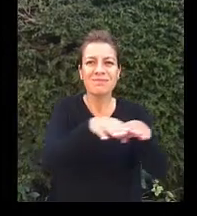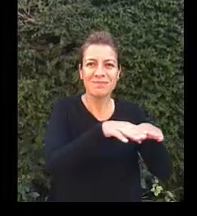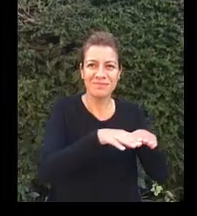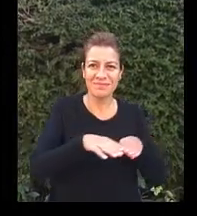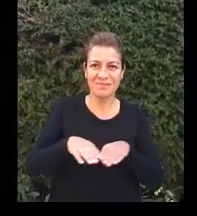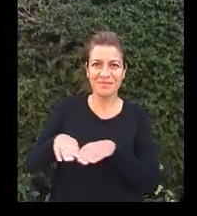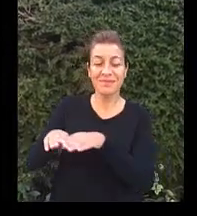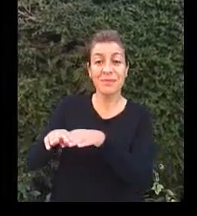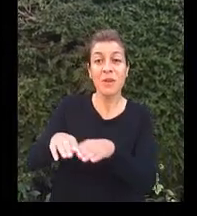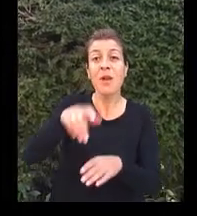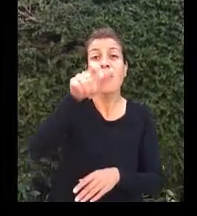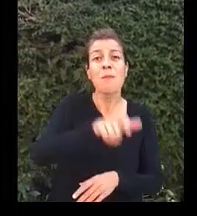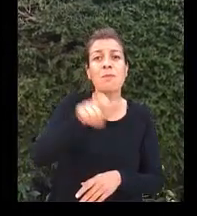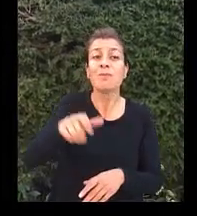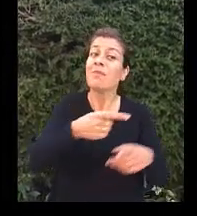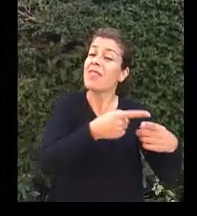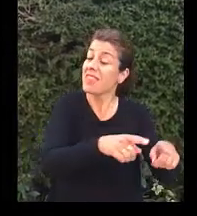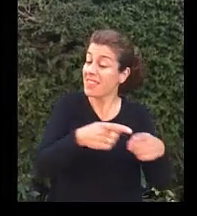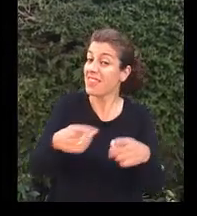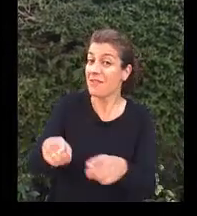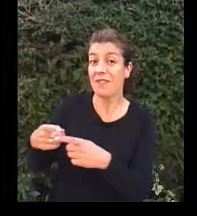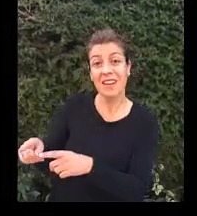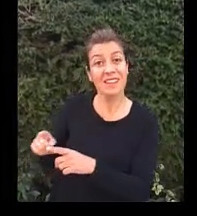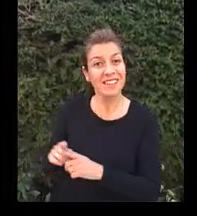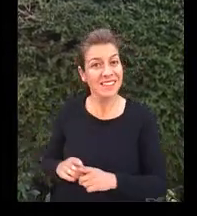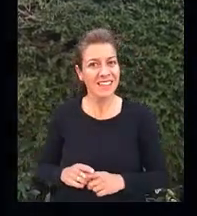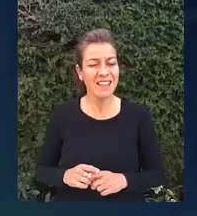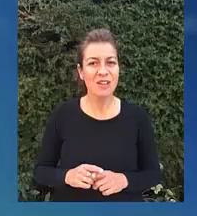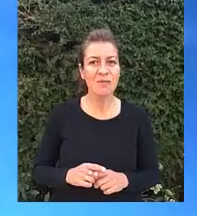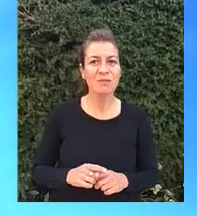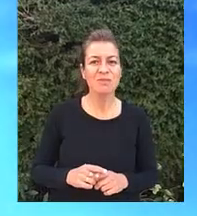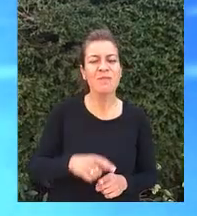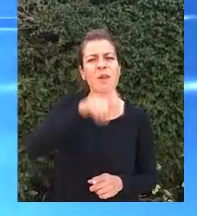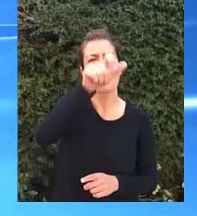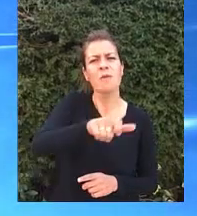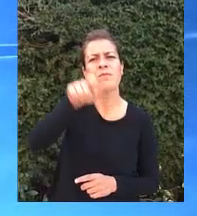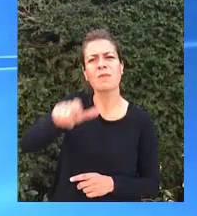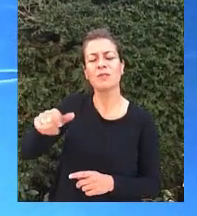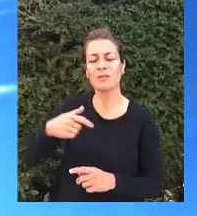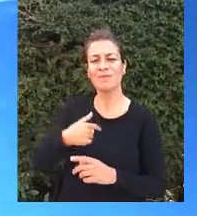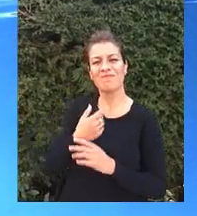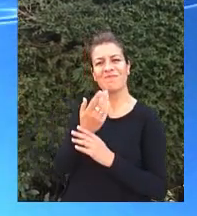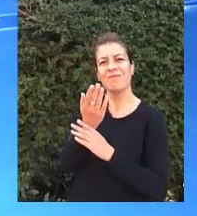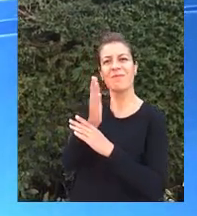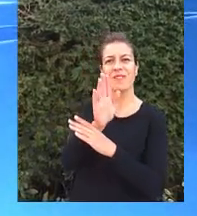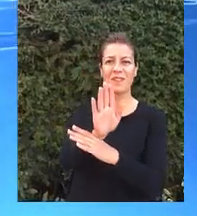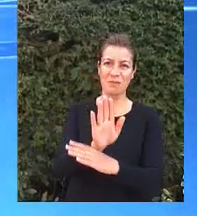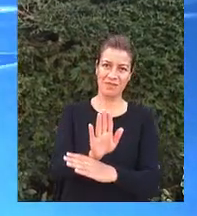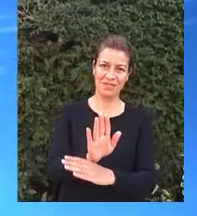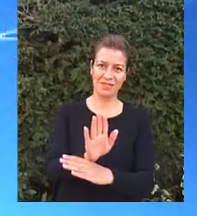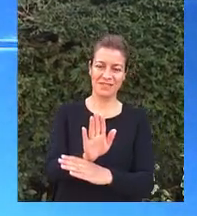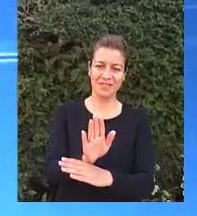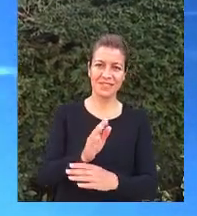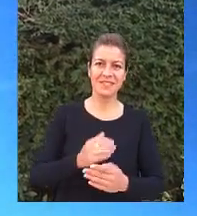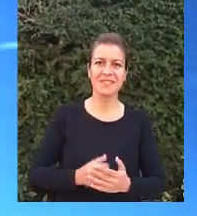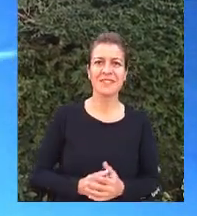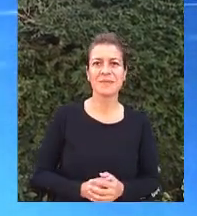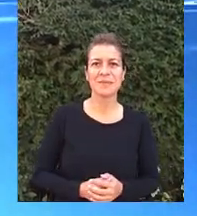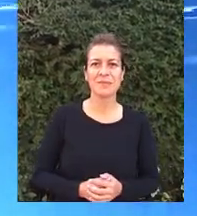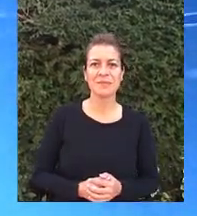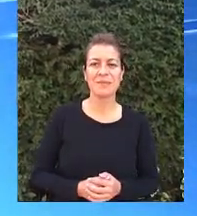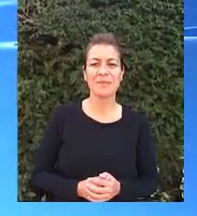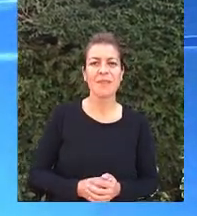todos iguales, todos diferentes, en el nombre de todas las personas.